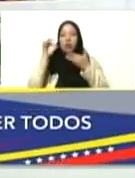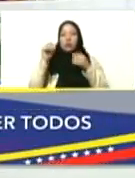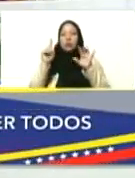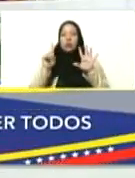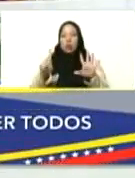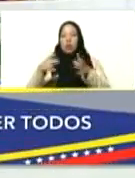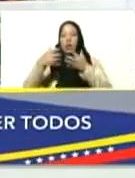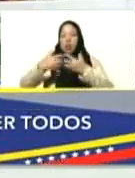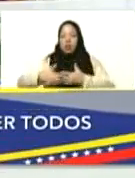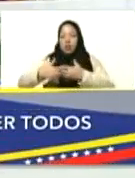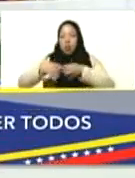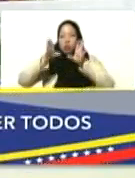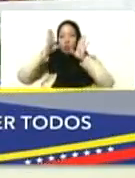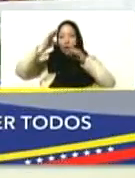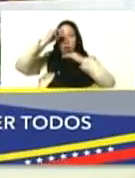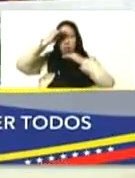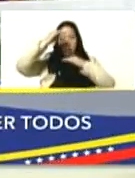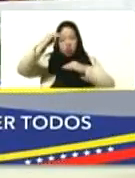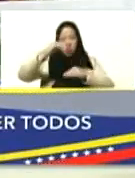Centros de Atención